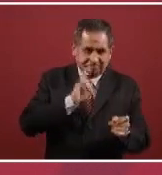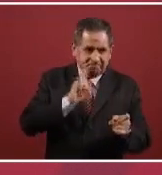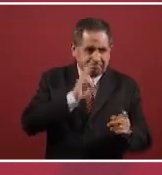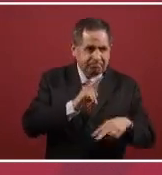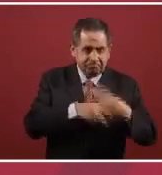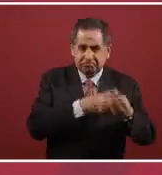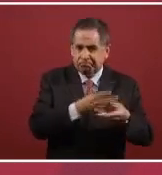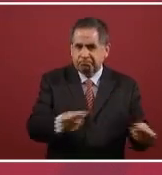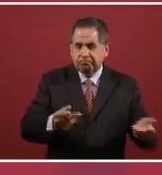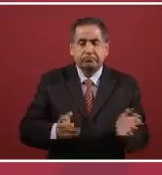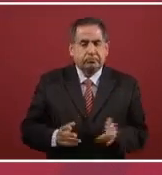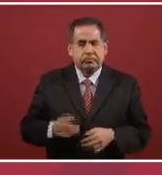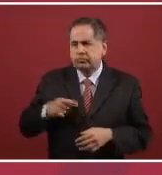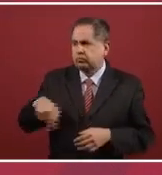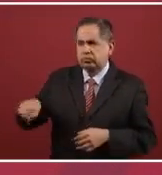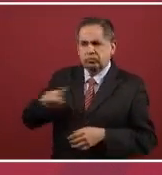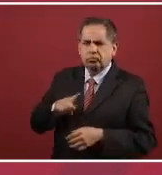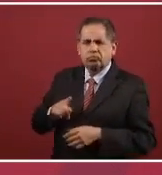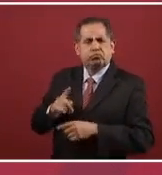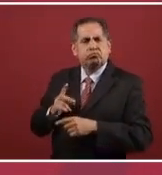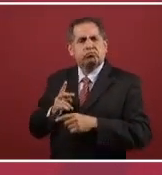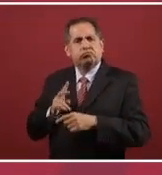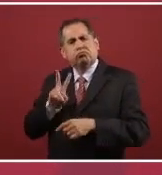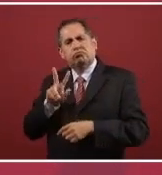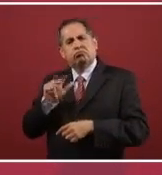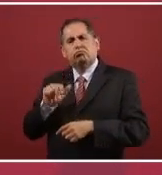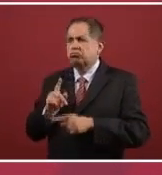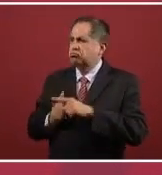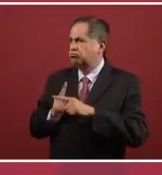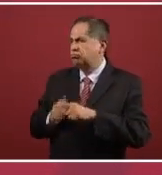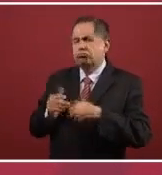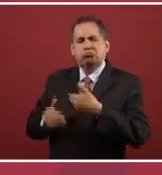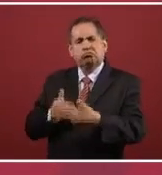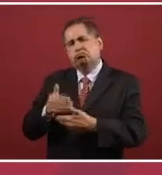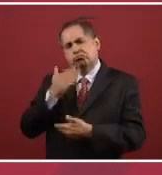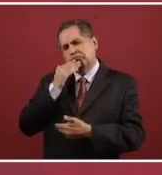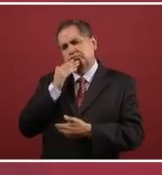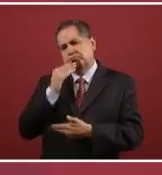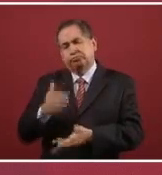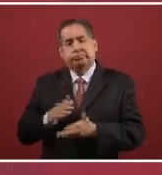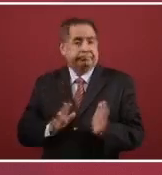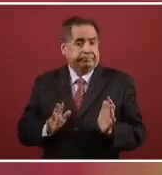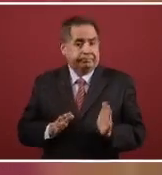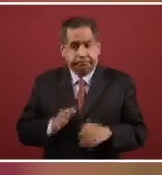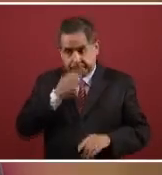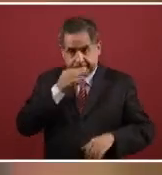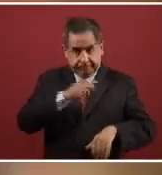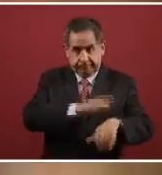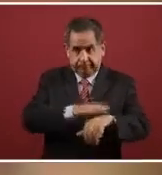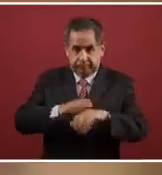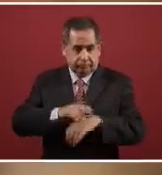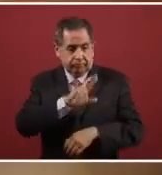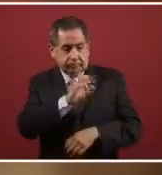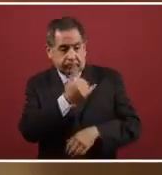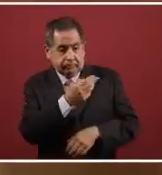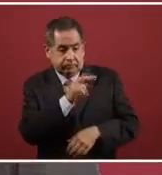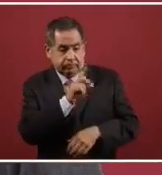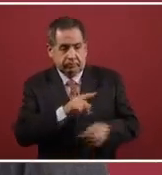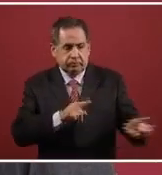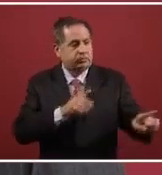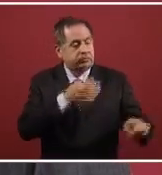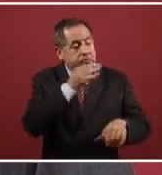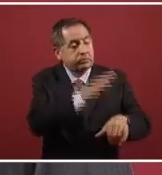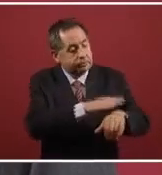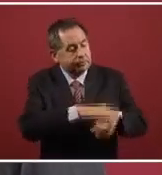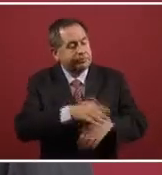demás va caminando y pues decirle a Raimundo que estoy bien